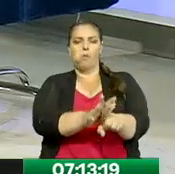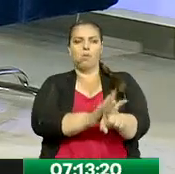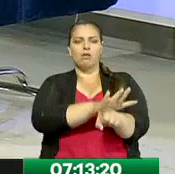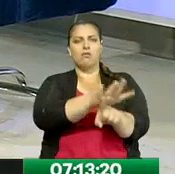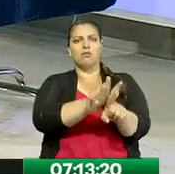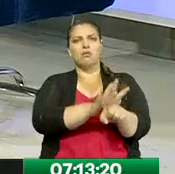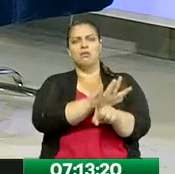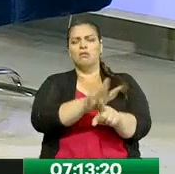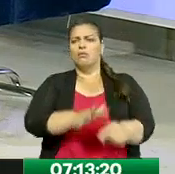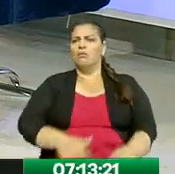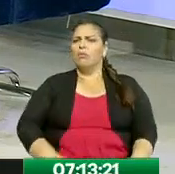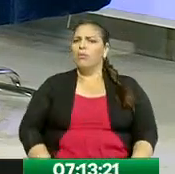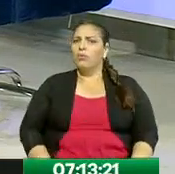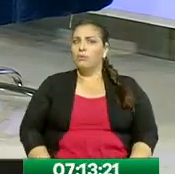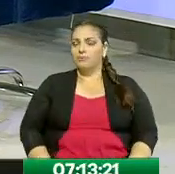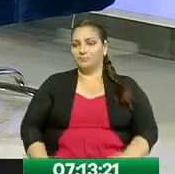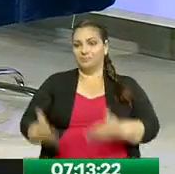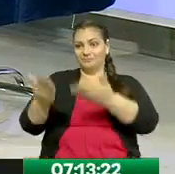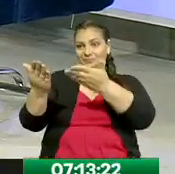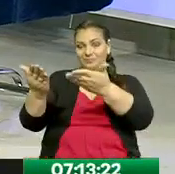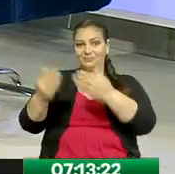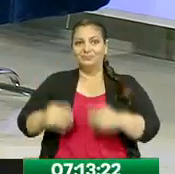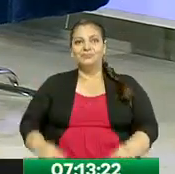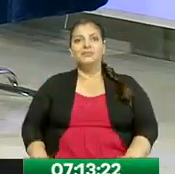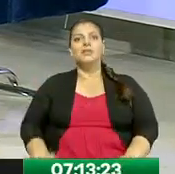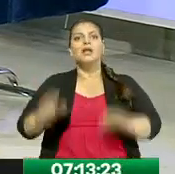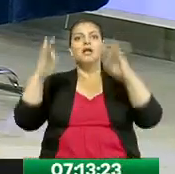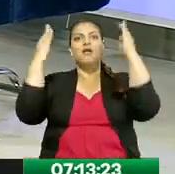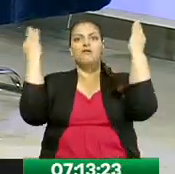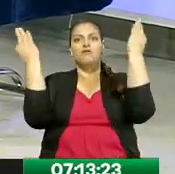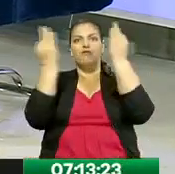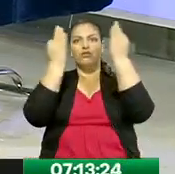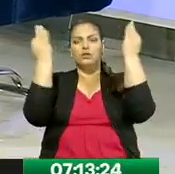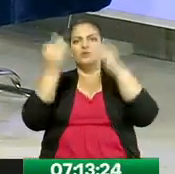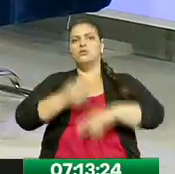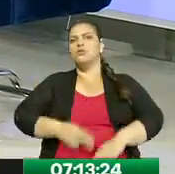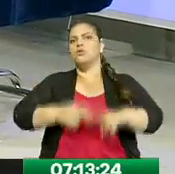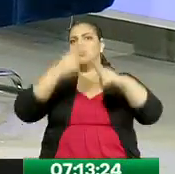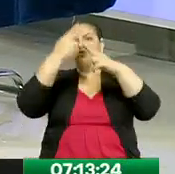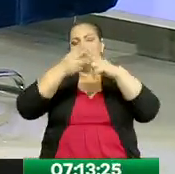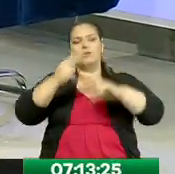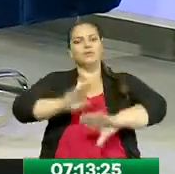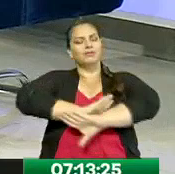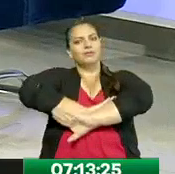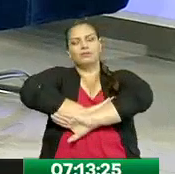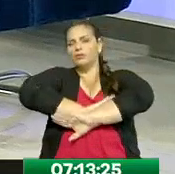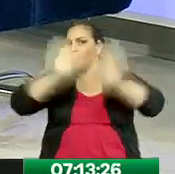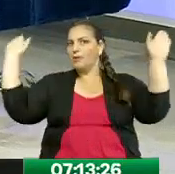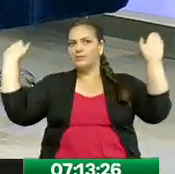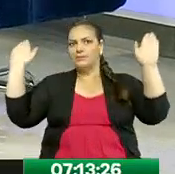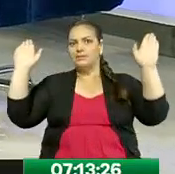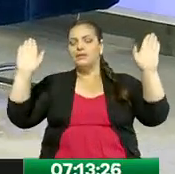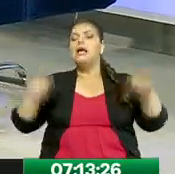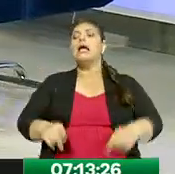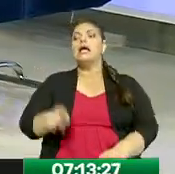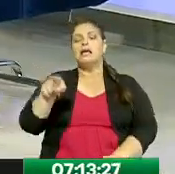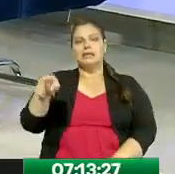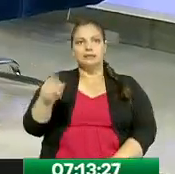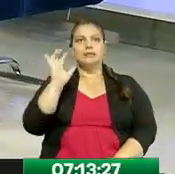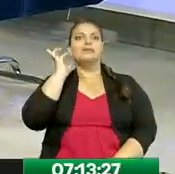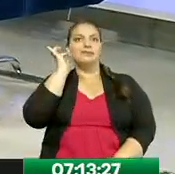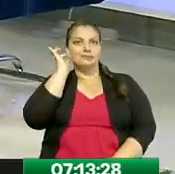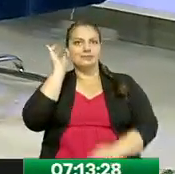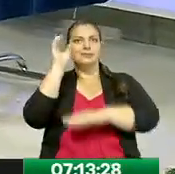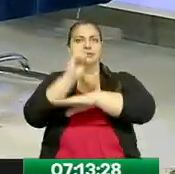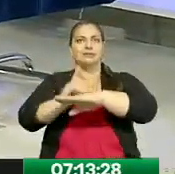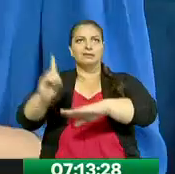que nos acompañe, Paola. Buenos días y bienvenida. Gracias, Luisa, por esta invitación y por hablar de este tema tan importante para todos. Paola, estas estadísticas